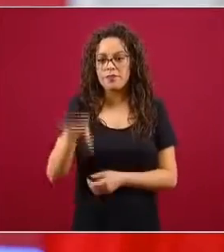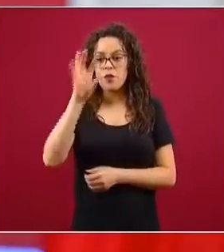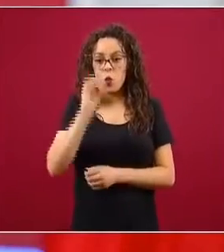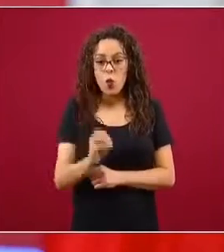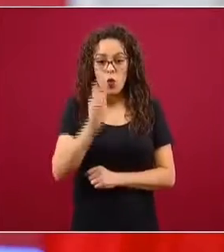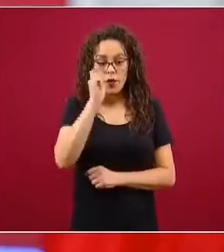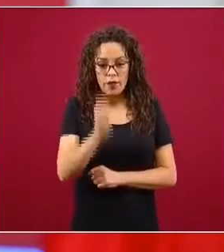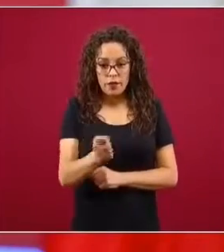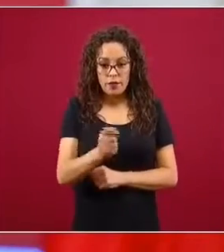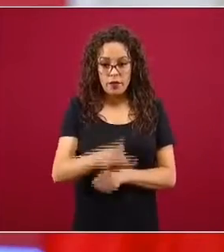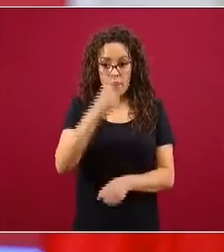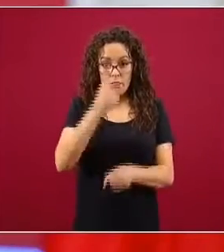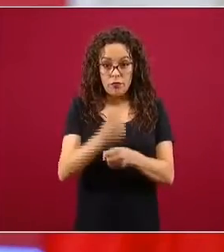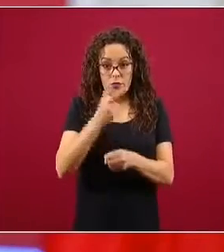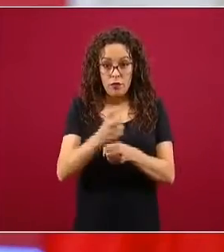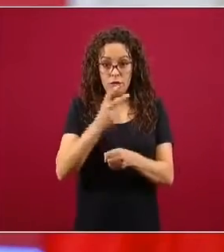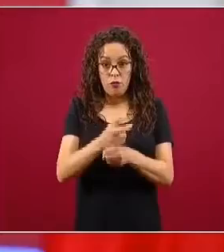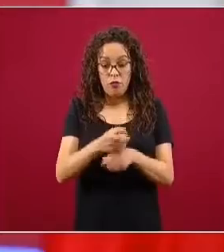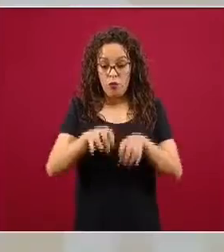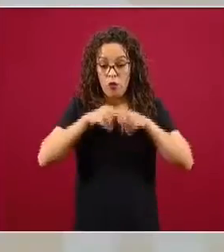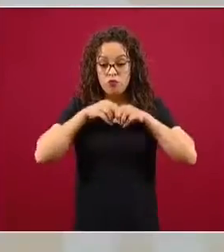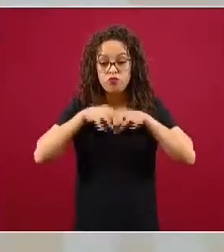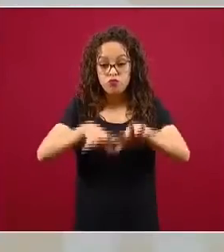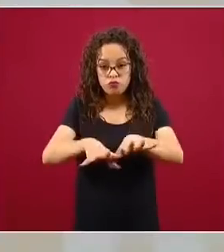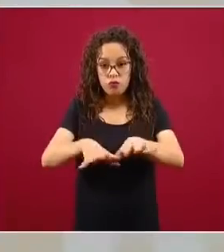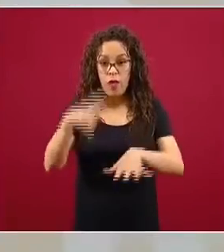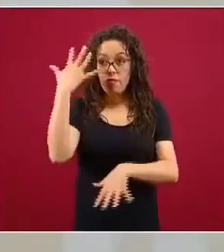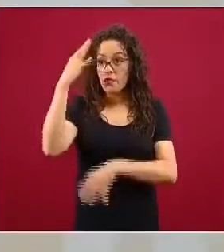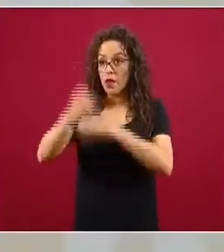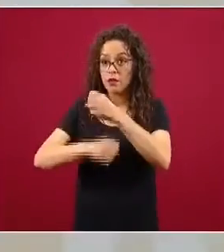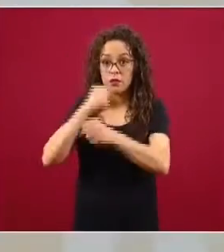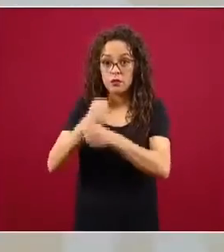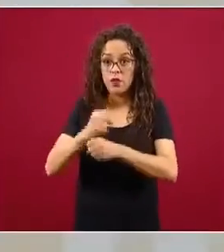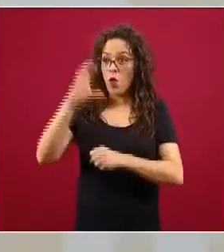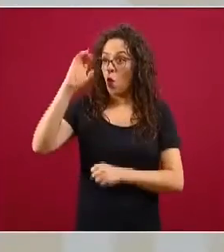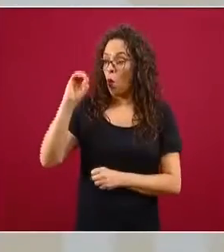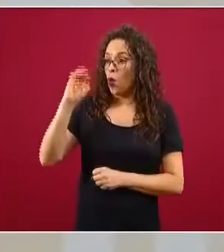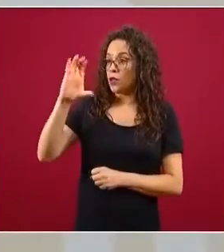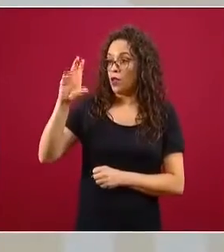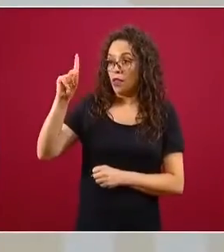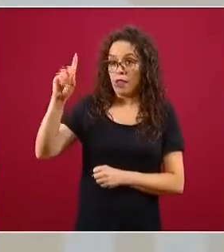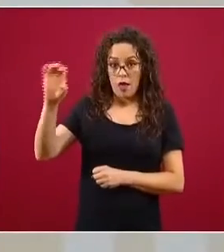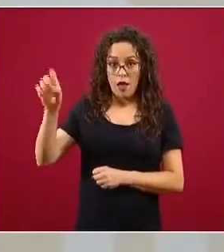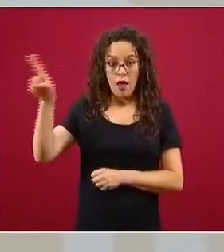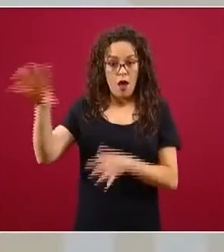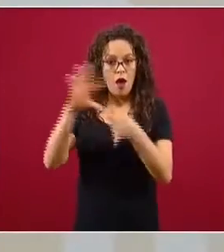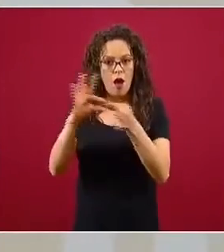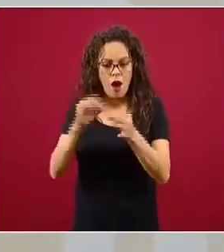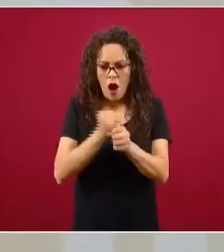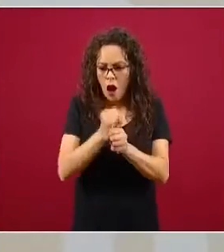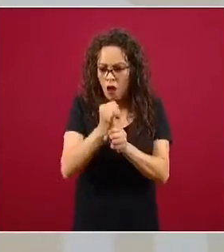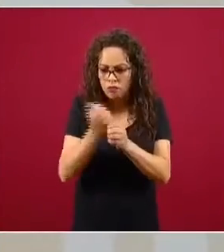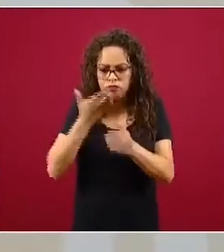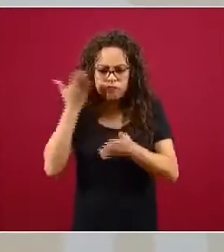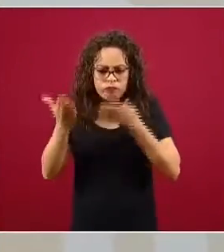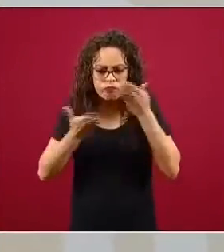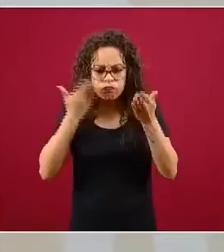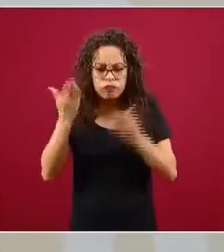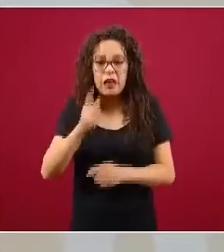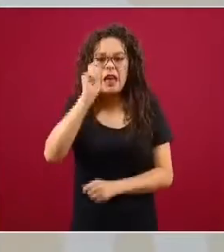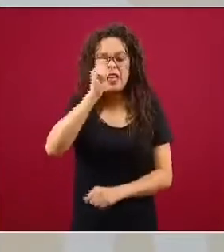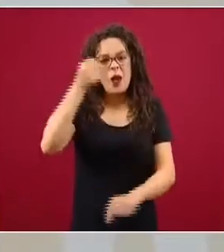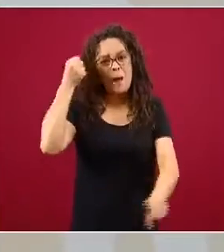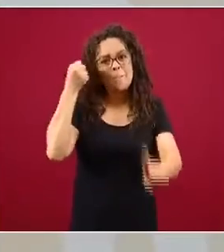segunda publicación en un periodo de 10 años que hizo la OCDE de un estudio detallado sobre el impacto